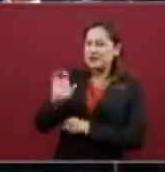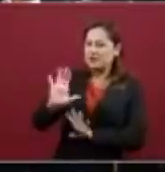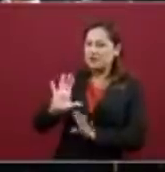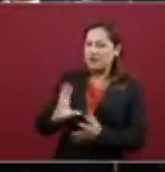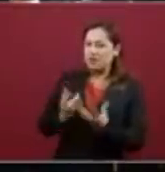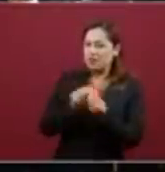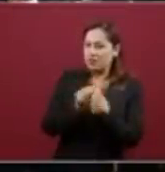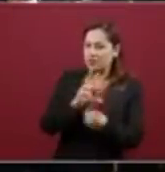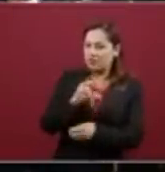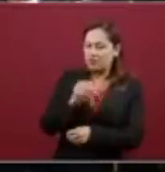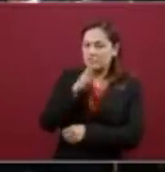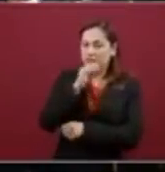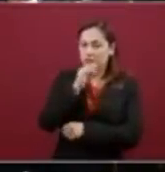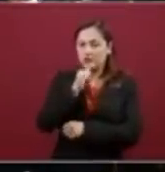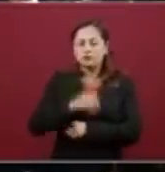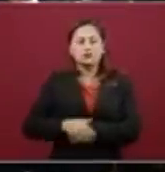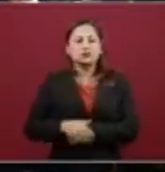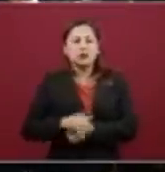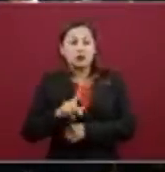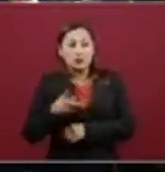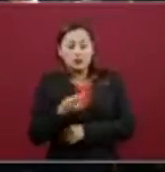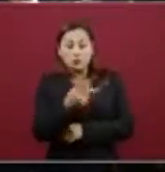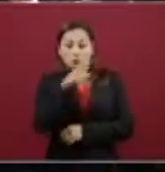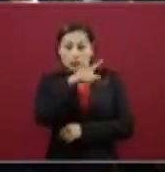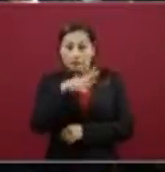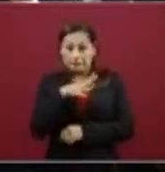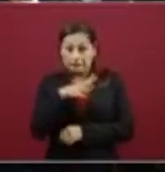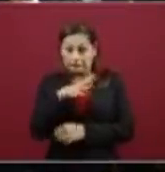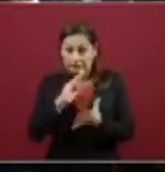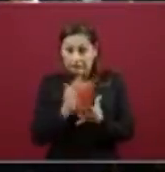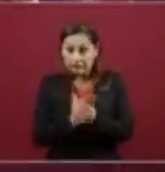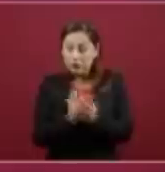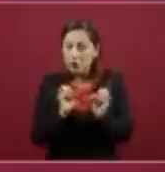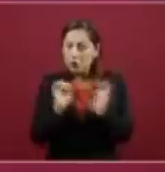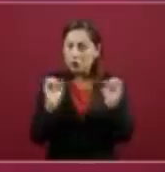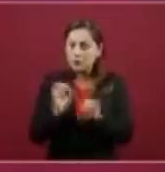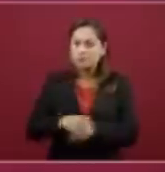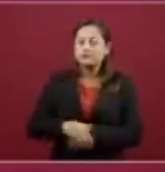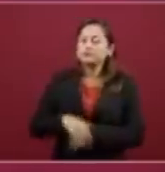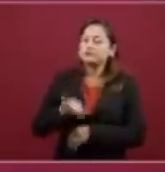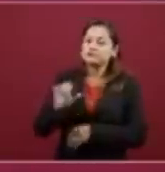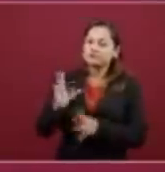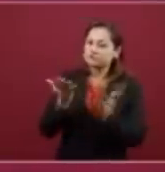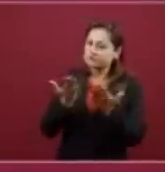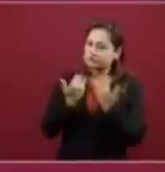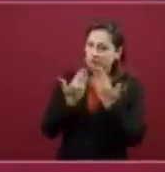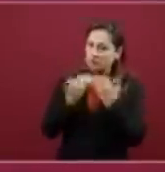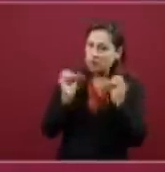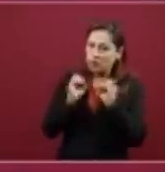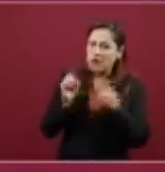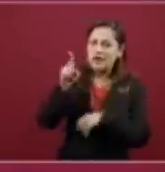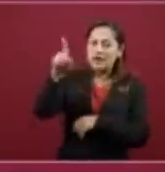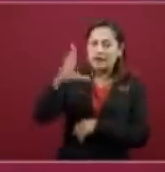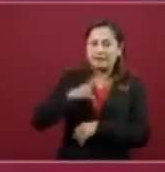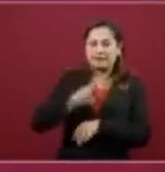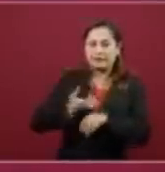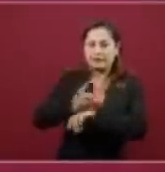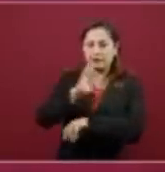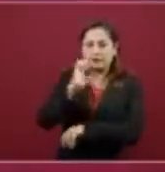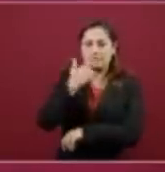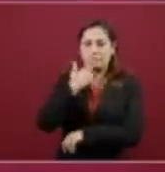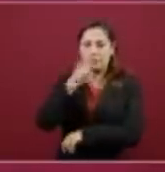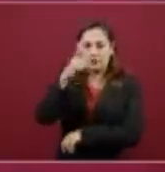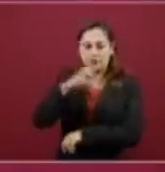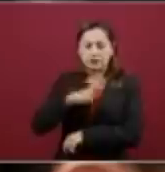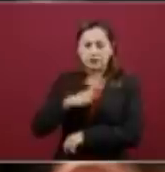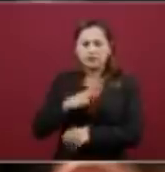lo tienen ustedes? No lo tiene el gobierno federal, no está en el mecanismo, está en el ámbito del gobierno del estado. ¿Y qué es lo que sigue ahí? ¿Van a